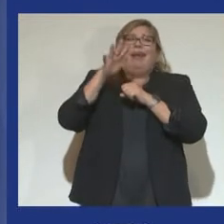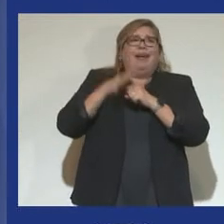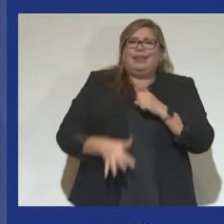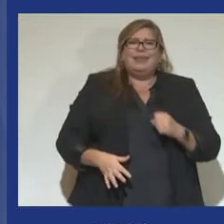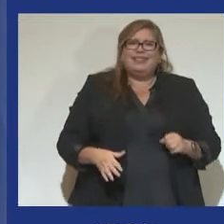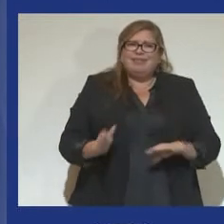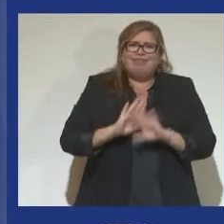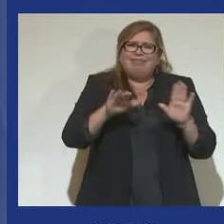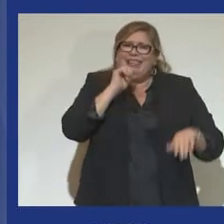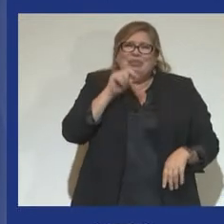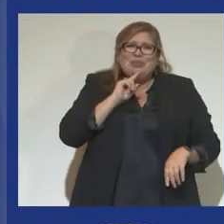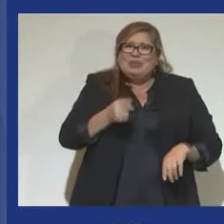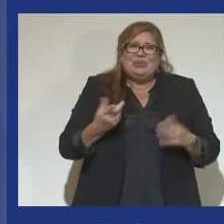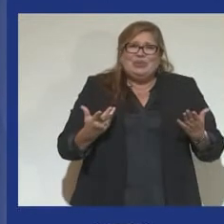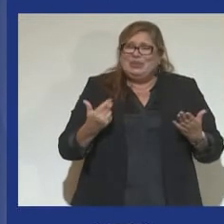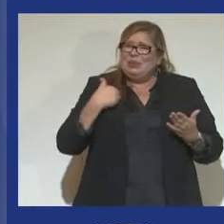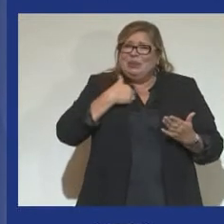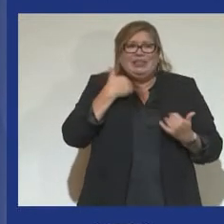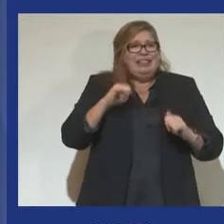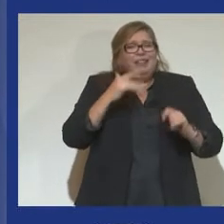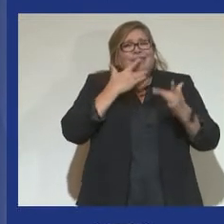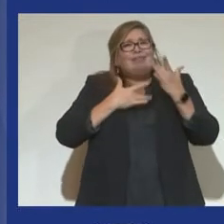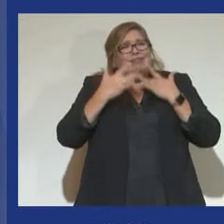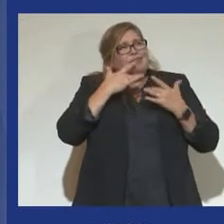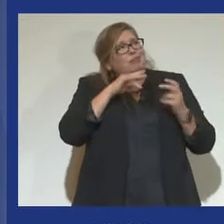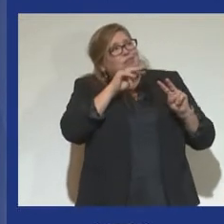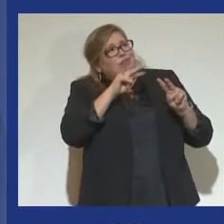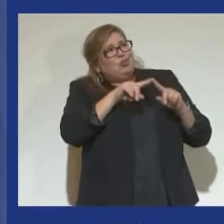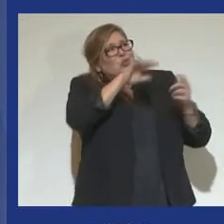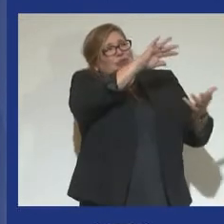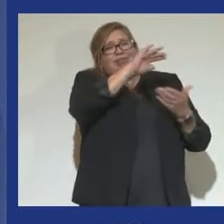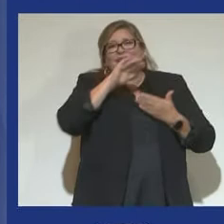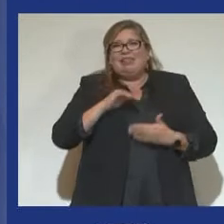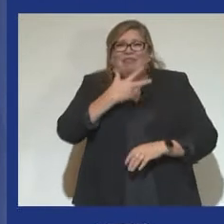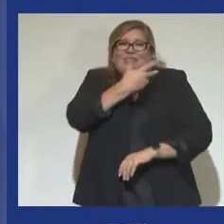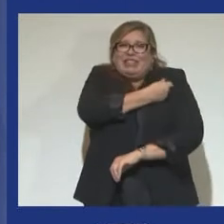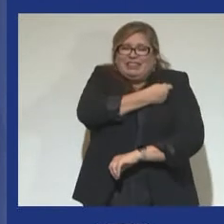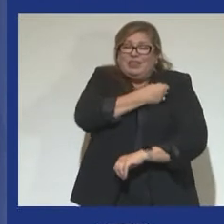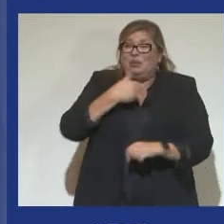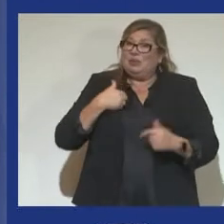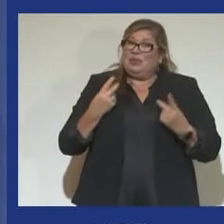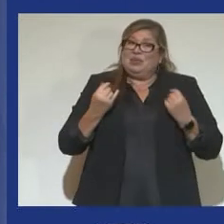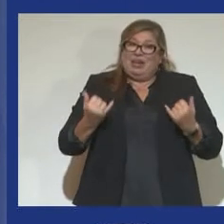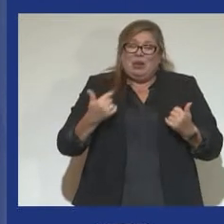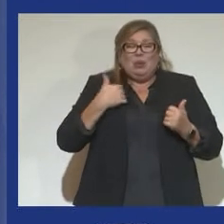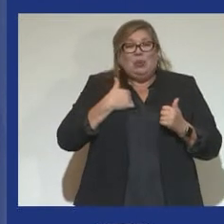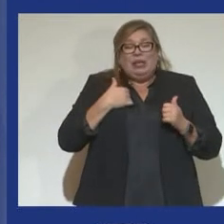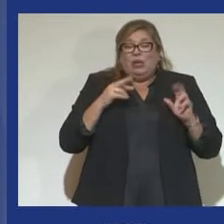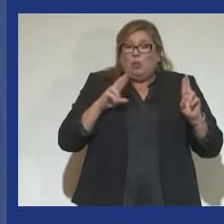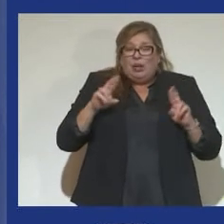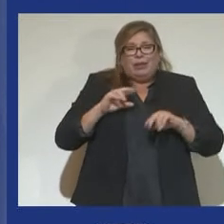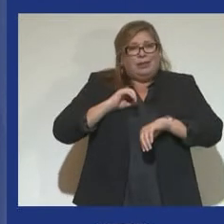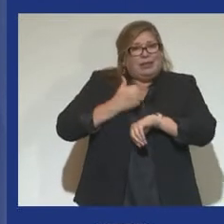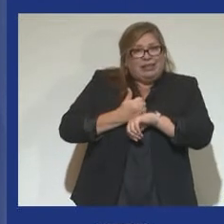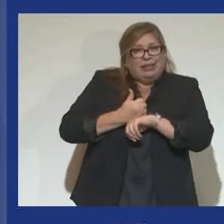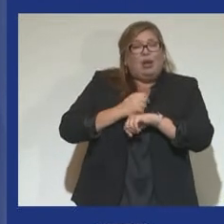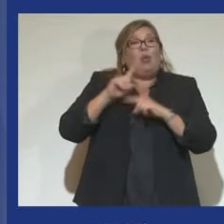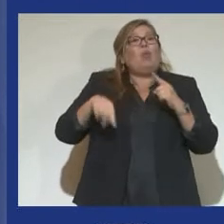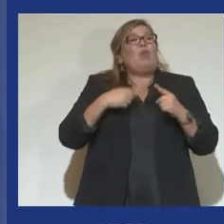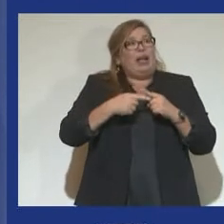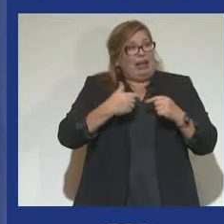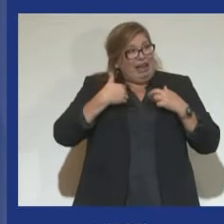suficientes vacunas para todos si no es así todavía estamos en nivel de escasez estamos preparándonos para el día cuando